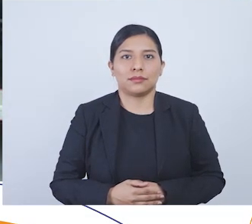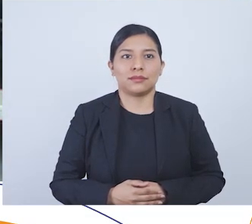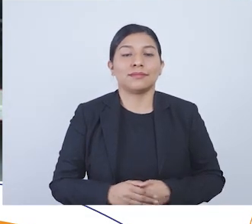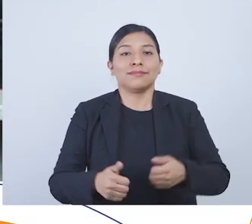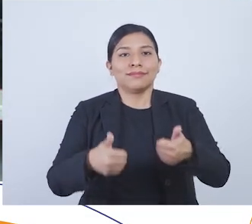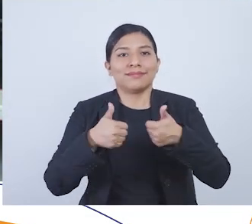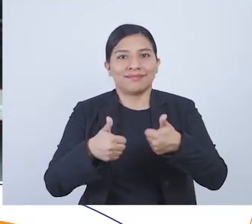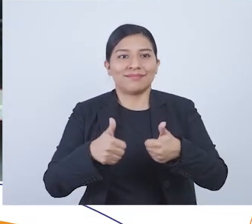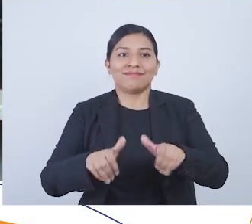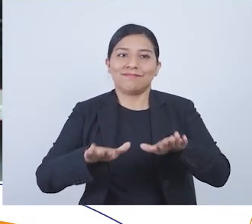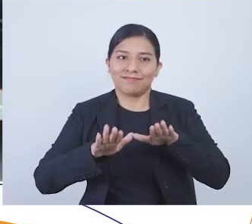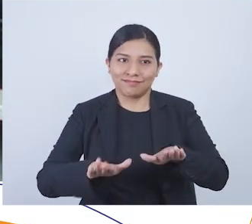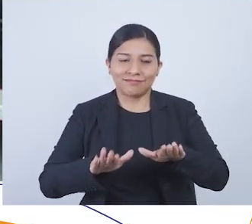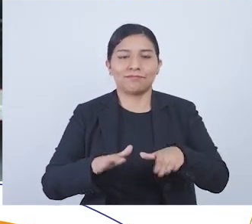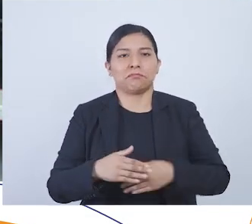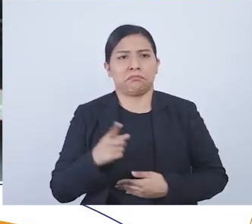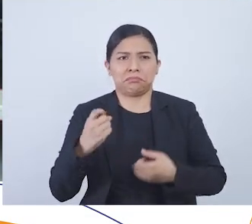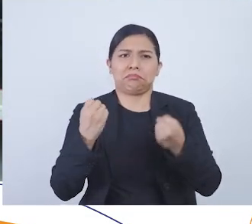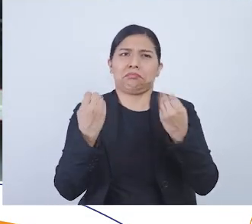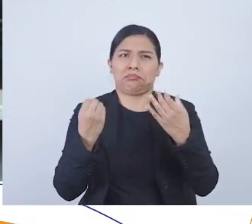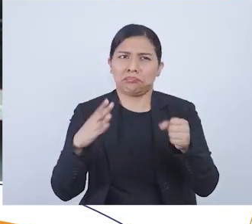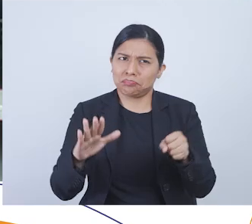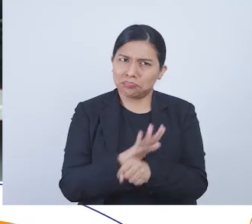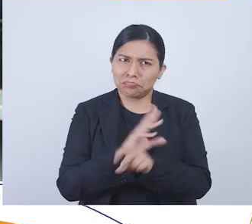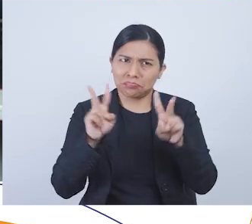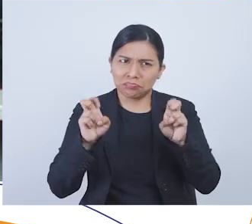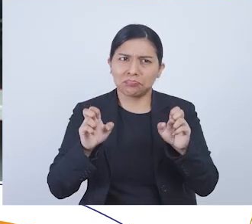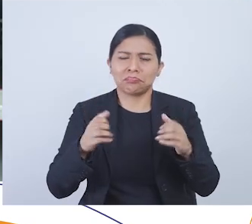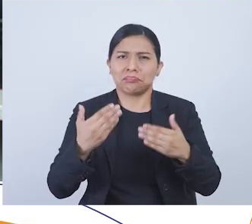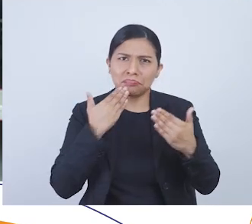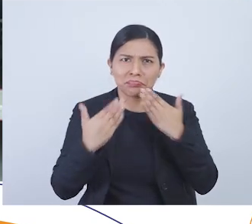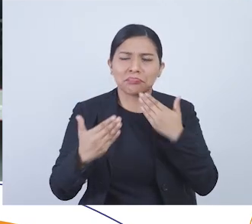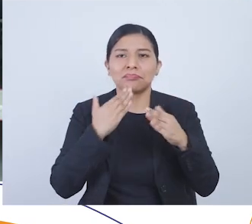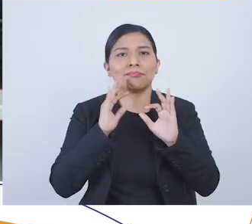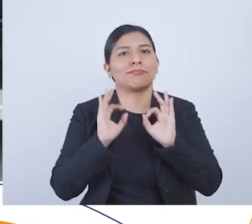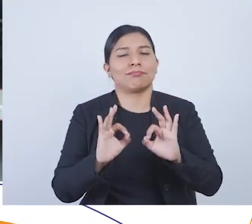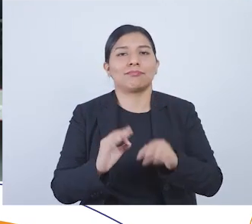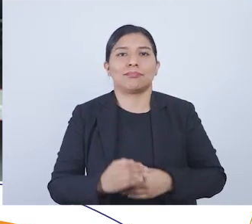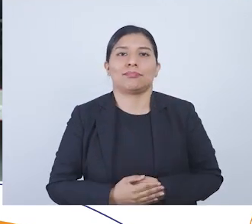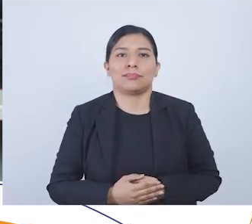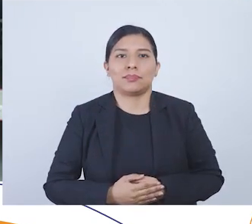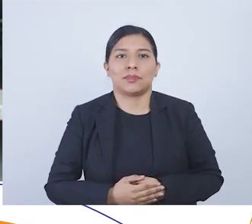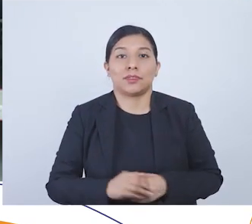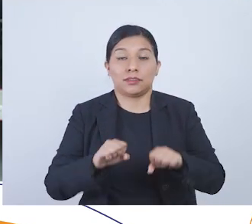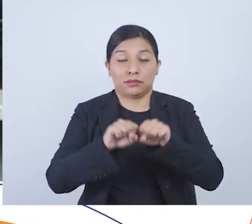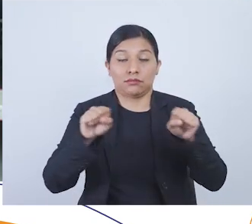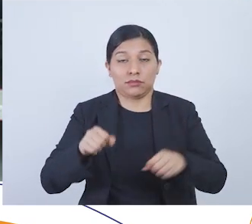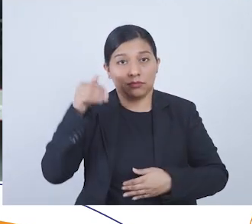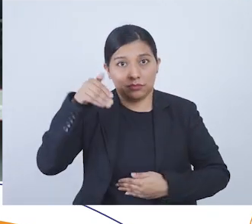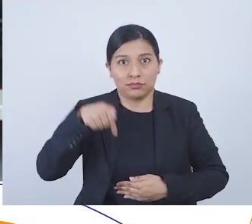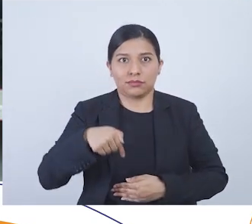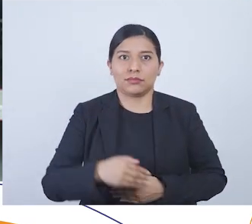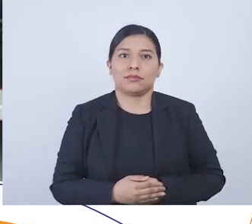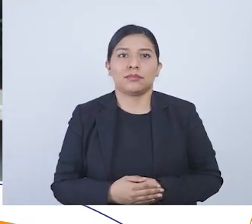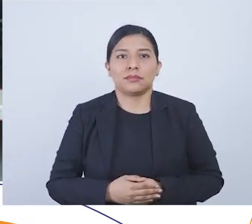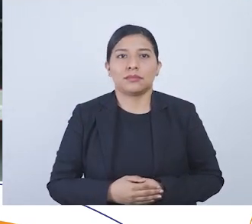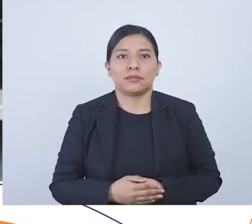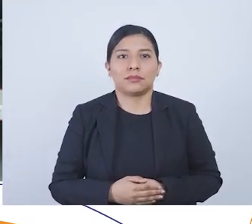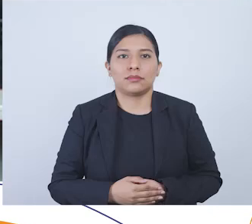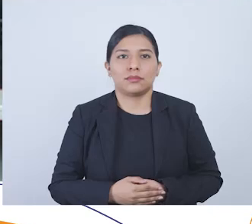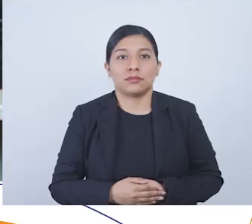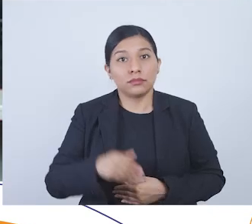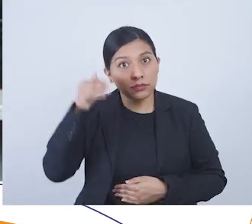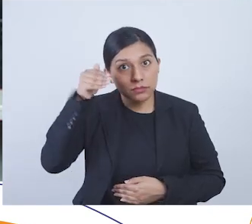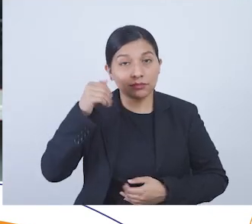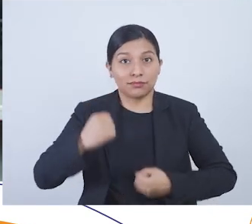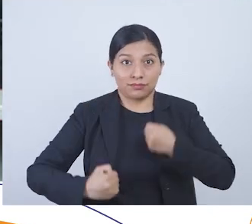Bien, gracias licenciado David por el planteamiento sobre las guías metodológicas en este momento en el Sistema Educativo Nacional. La